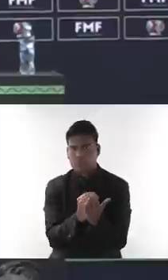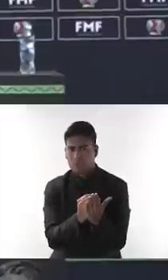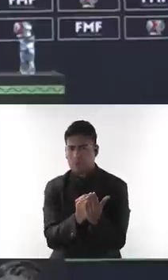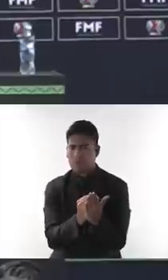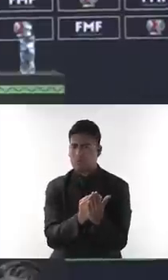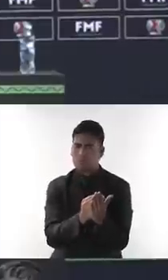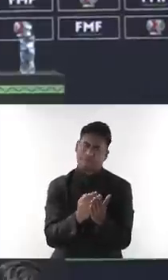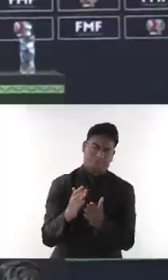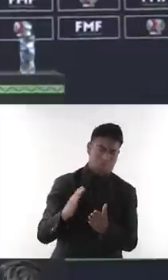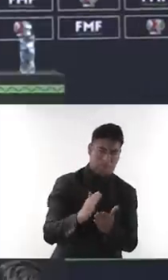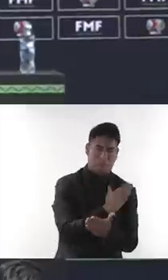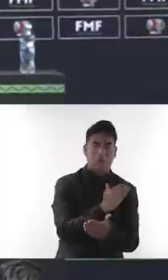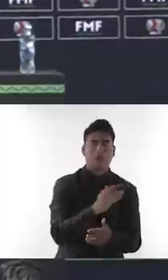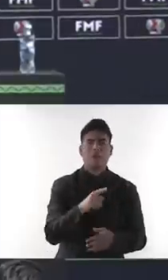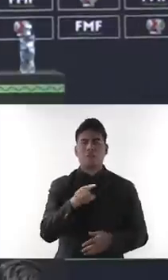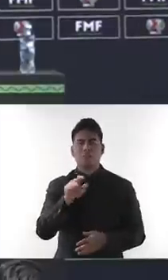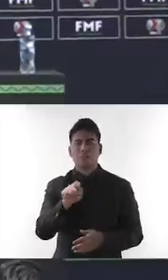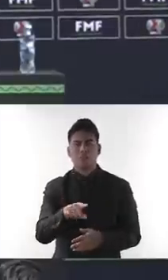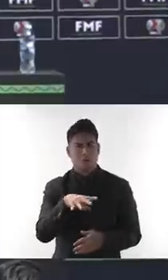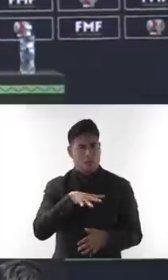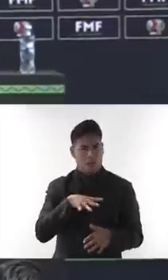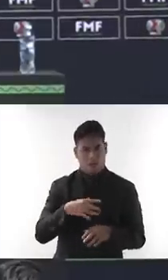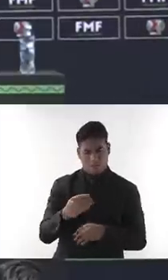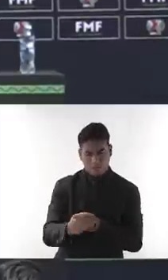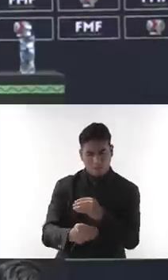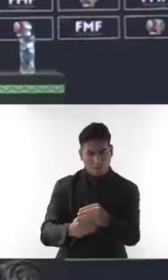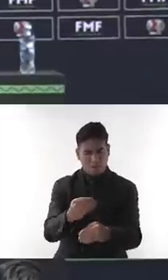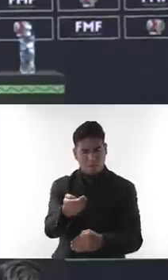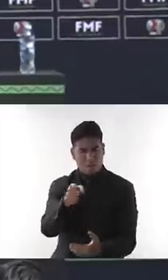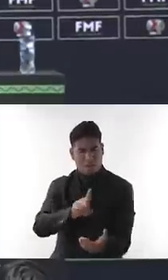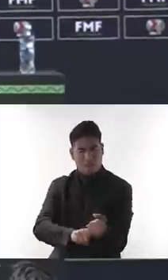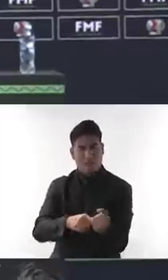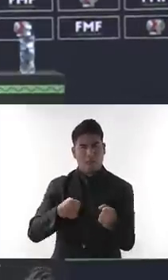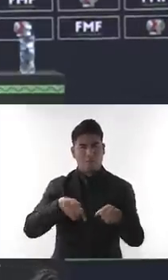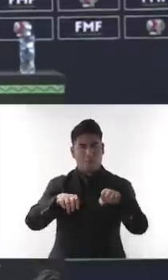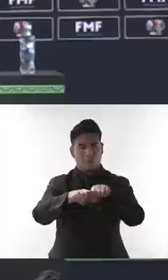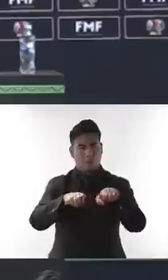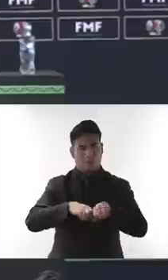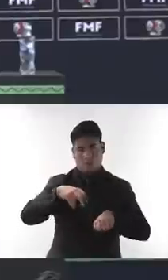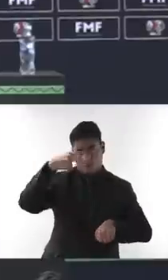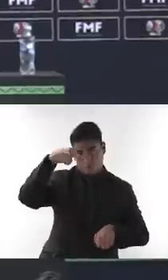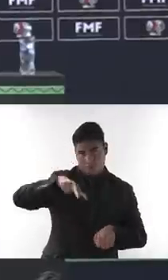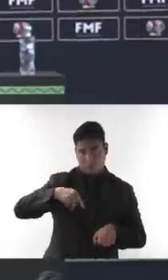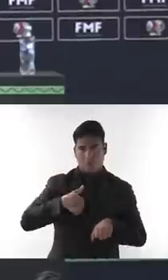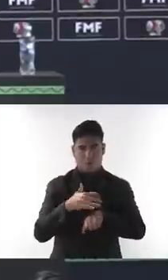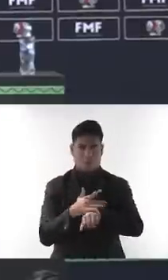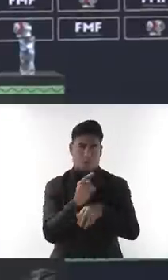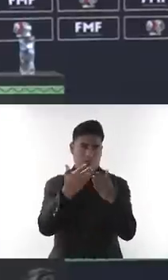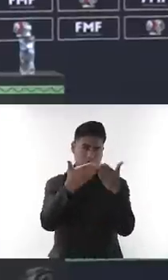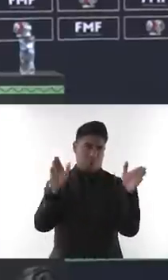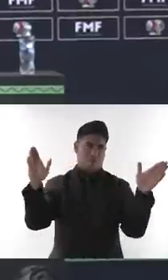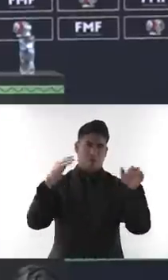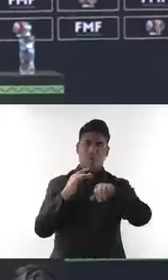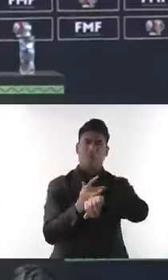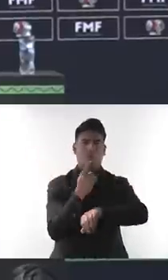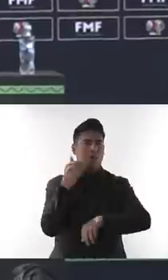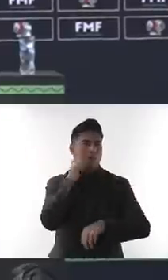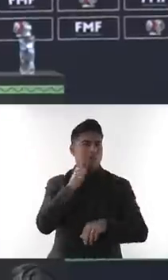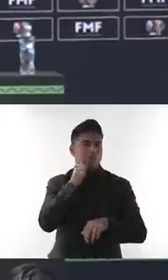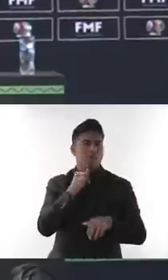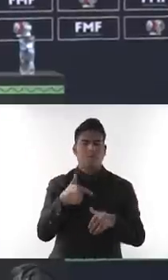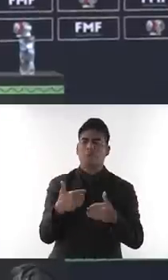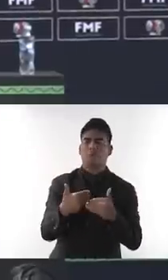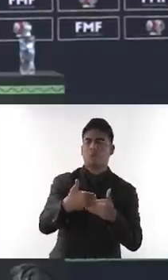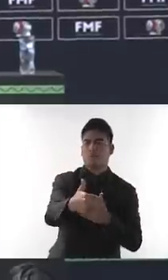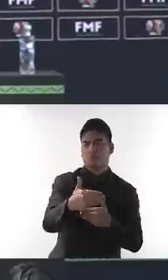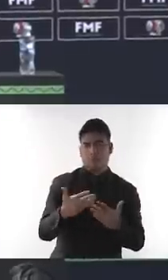de todo este proceso se vuelva a acercar a la selección mexicana, al público en México, porque normalmente todo es con el contrato